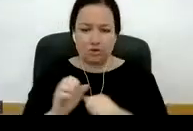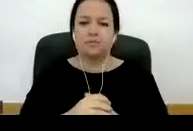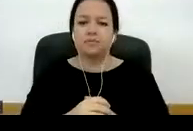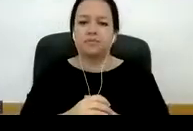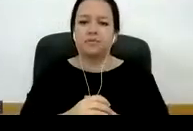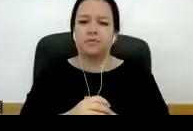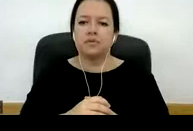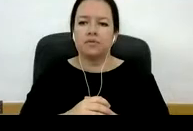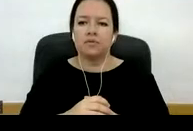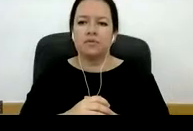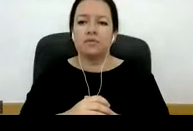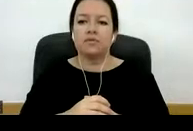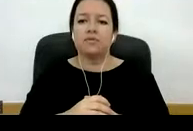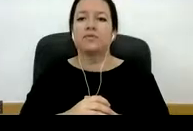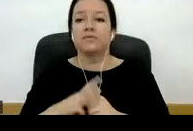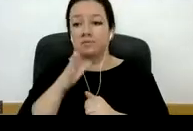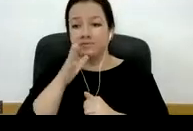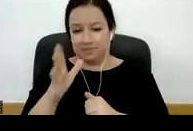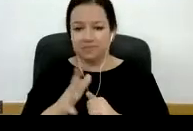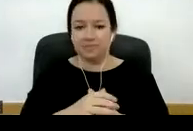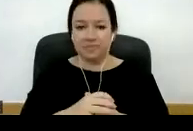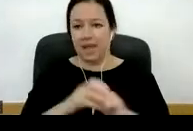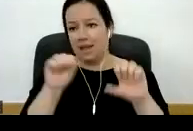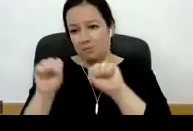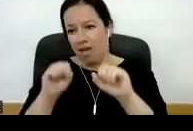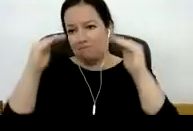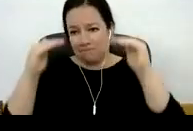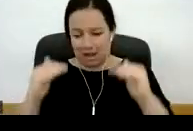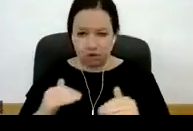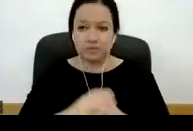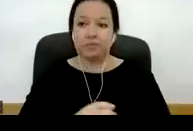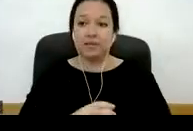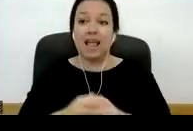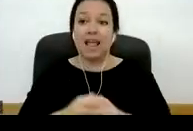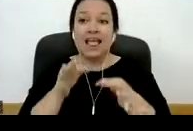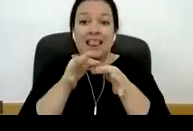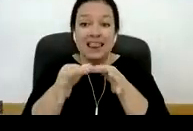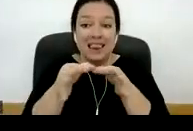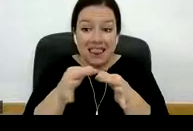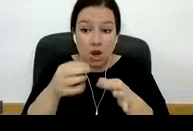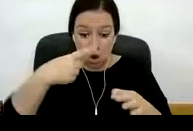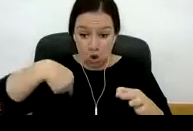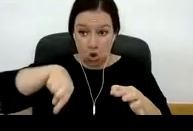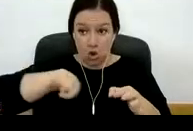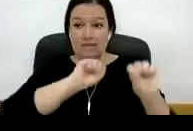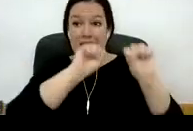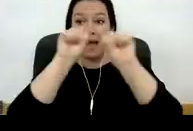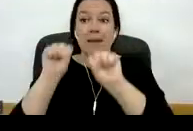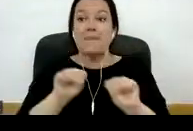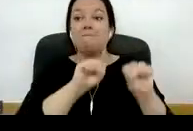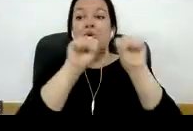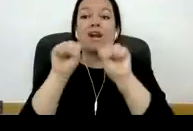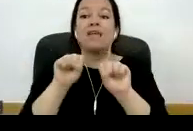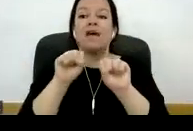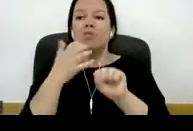que es el deterioro de la inmunidad debido a la edad. Primero, las células, o sea, nuestra inmunidad va a ser menos capaz